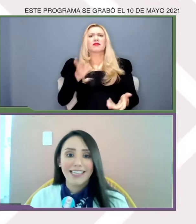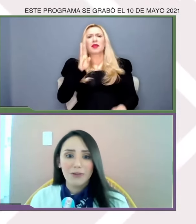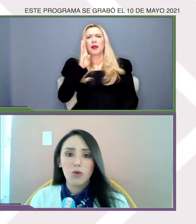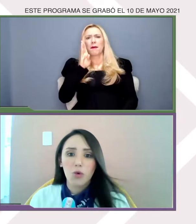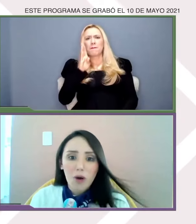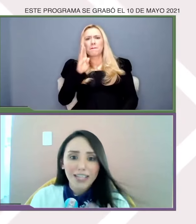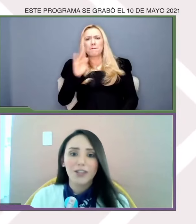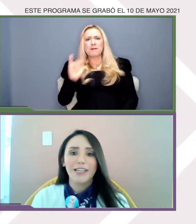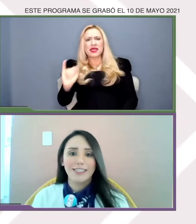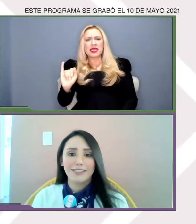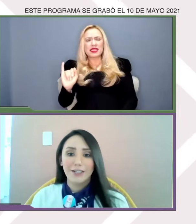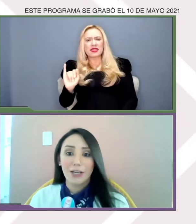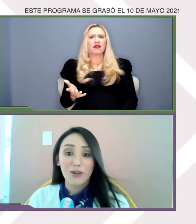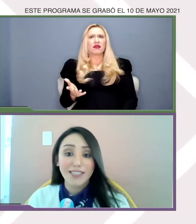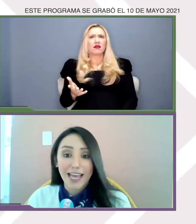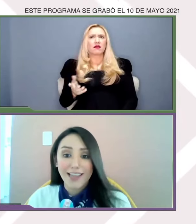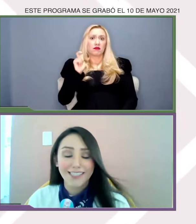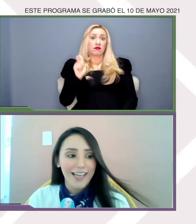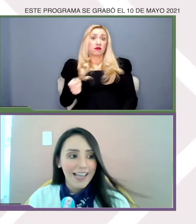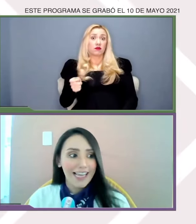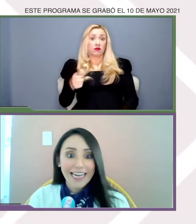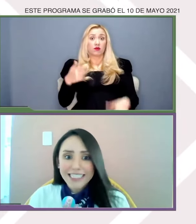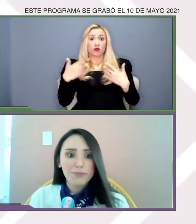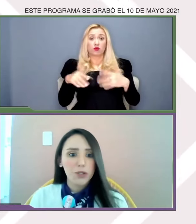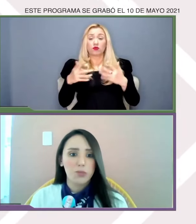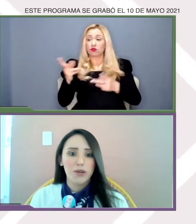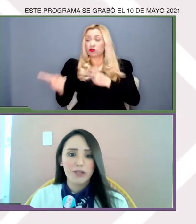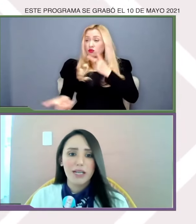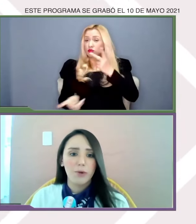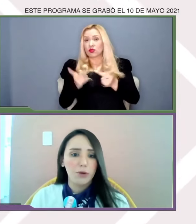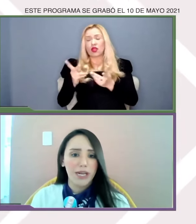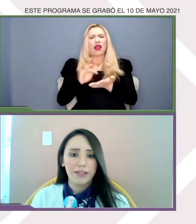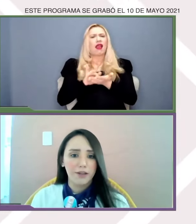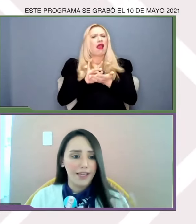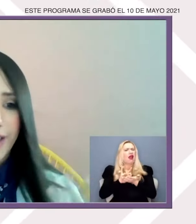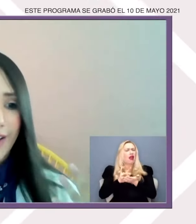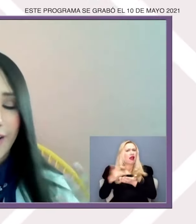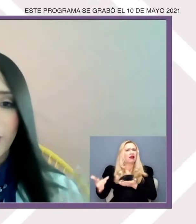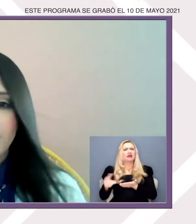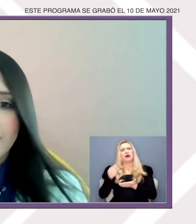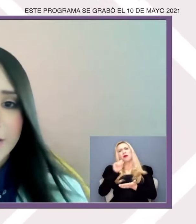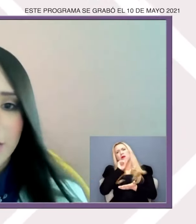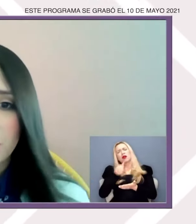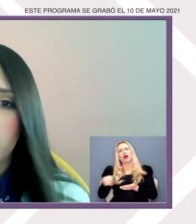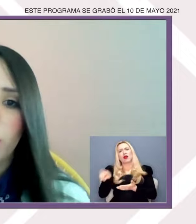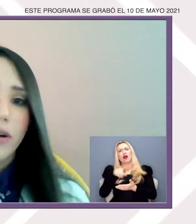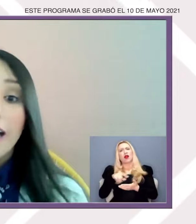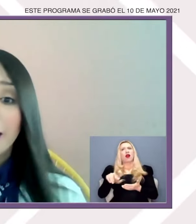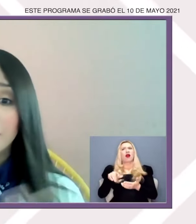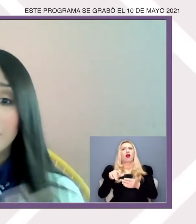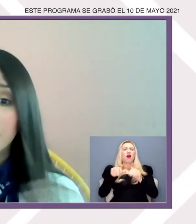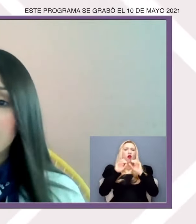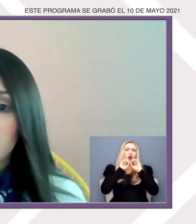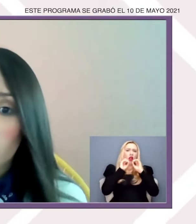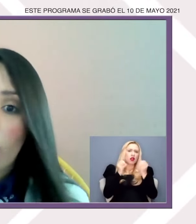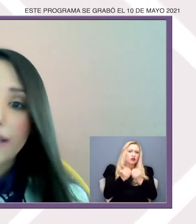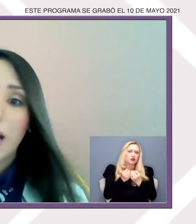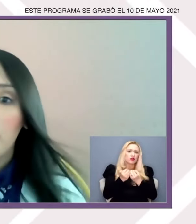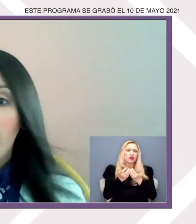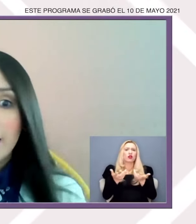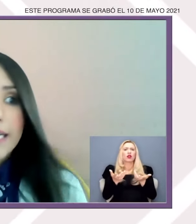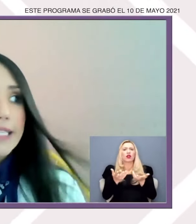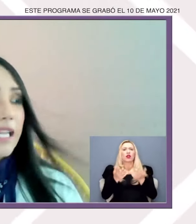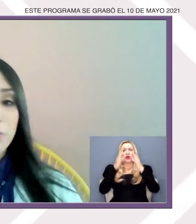que casi un cuarto de los encuestados, gracias por supuesto al involucramiento de organizaciones como de Sor